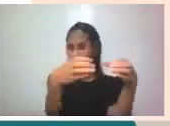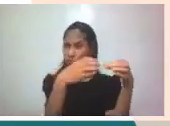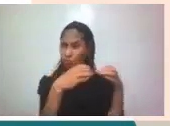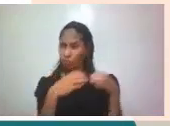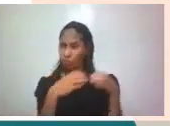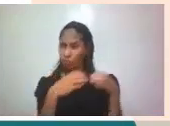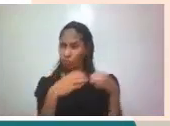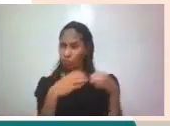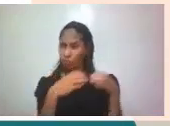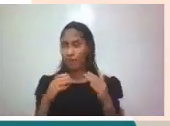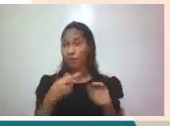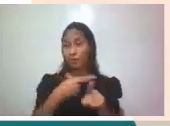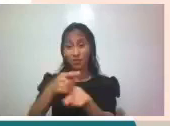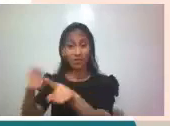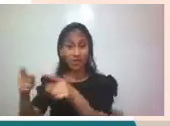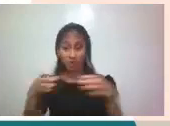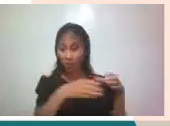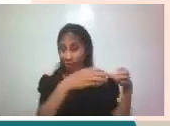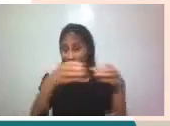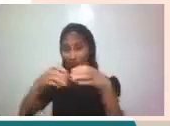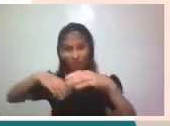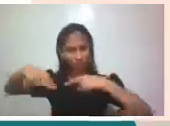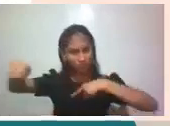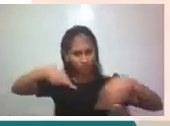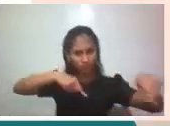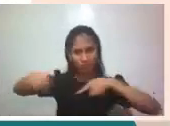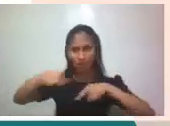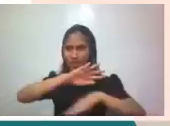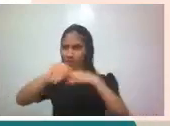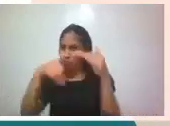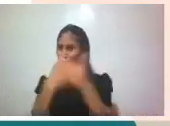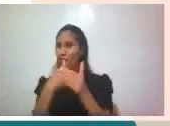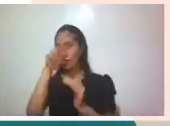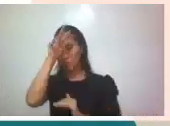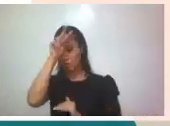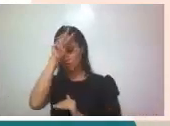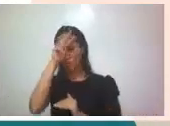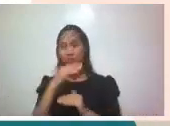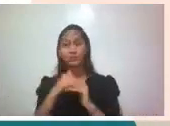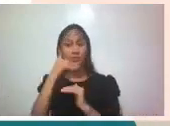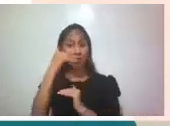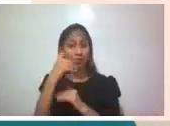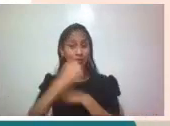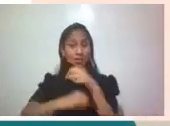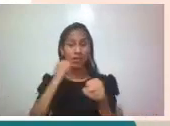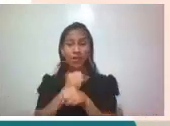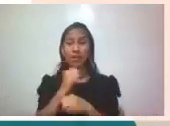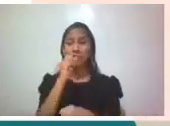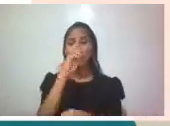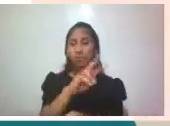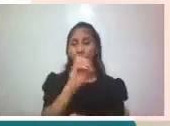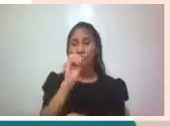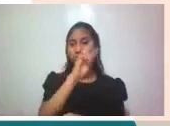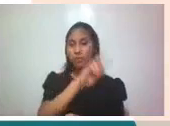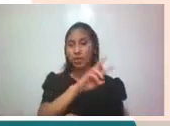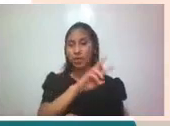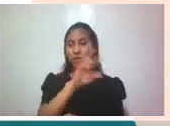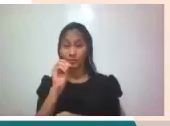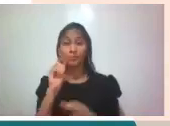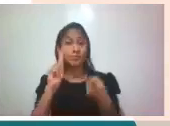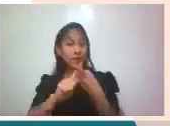están distribuidas a lo largo de todo el territorio nacional. Durante el 2020-2021, ya con esta nueva